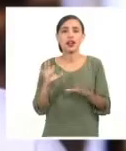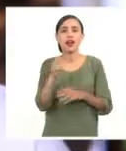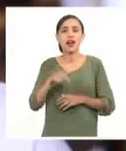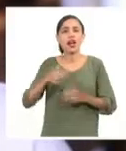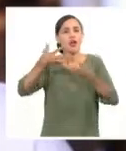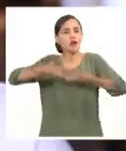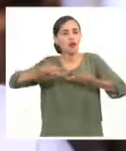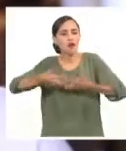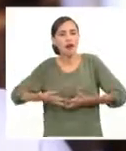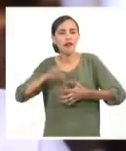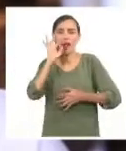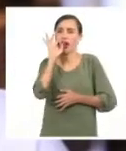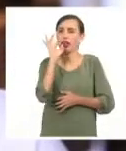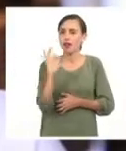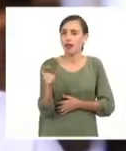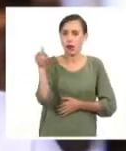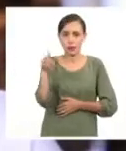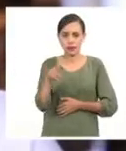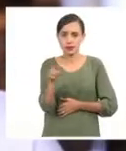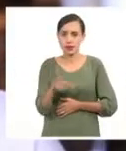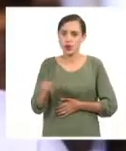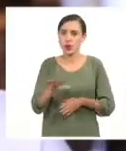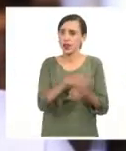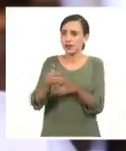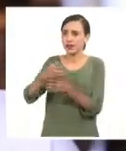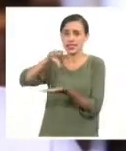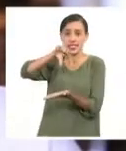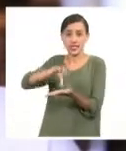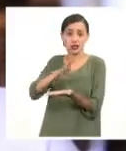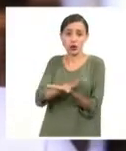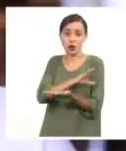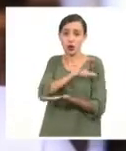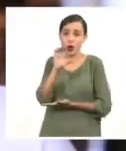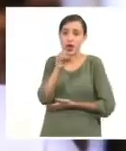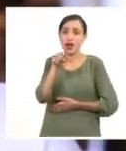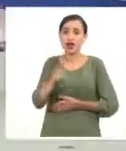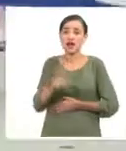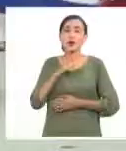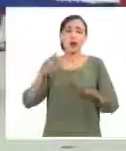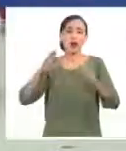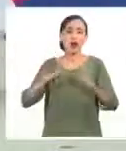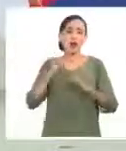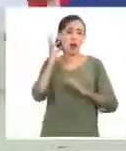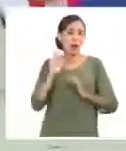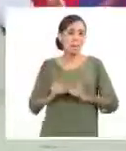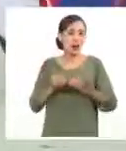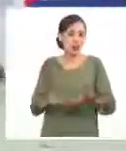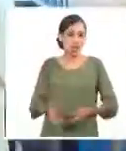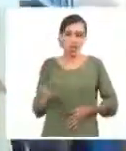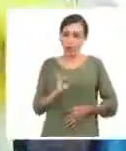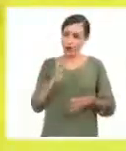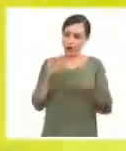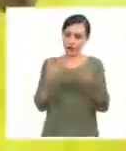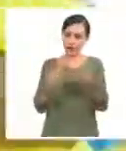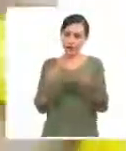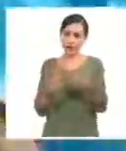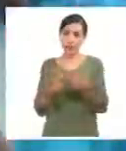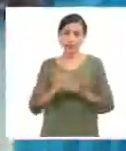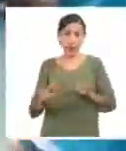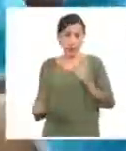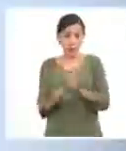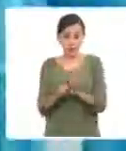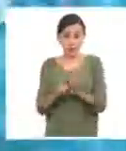tabaco, en los diferentes centros escolares, hogar materno. Comenzó la Fiesta del Fuego en Santiago de Cuba